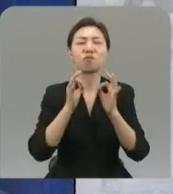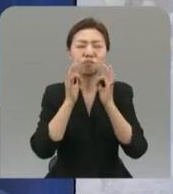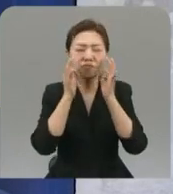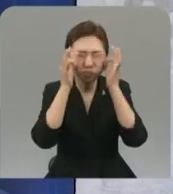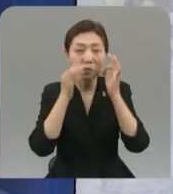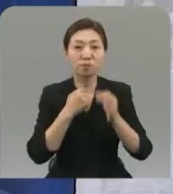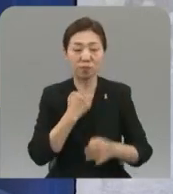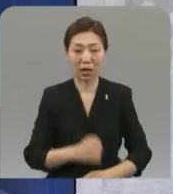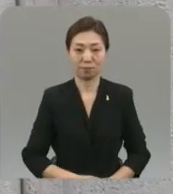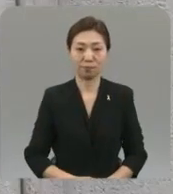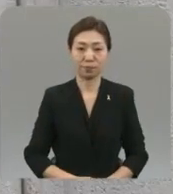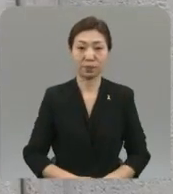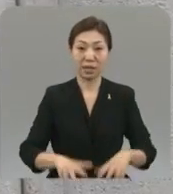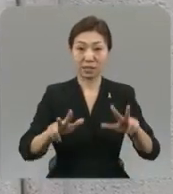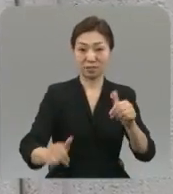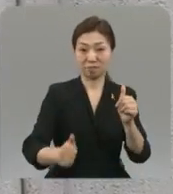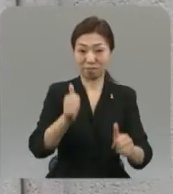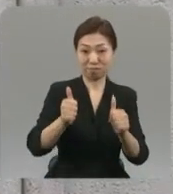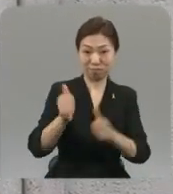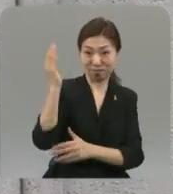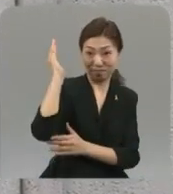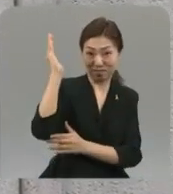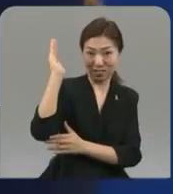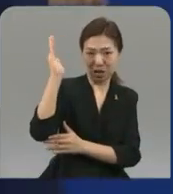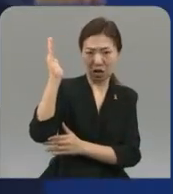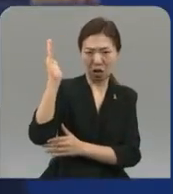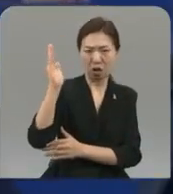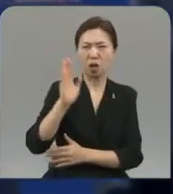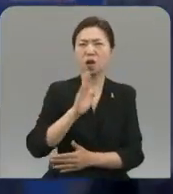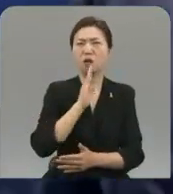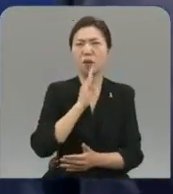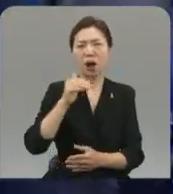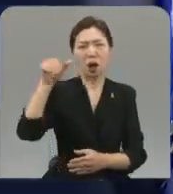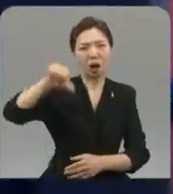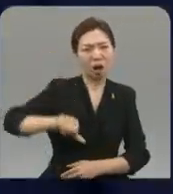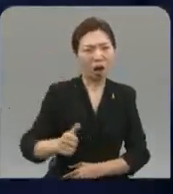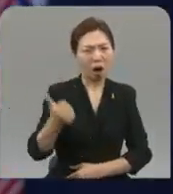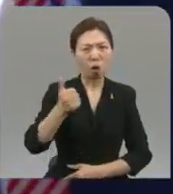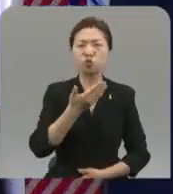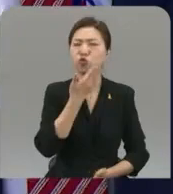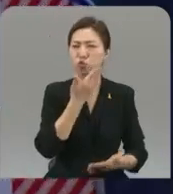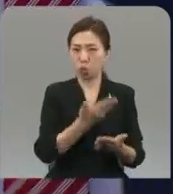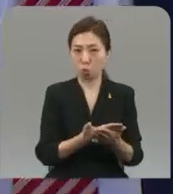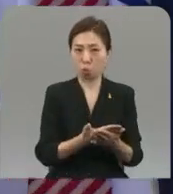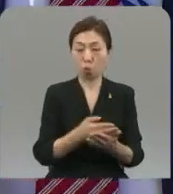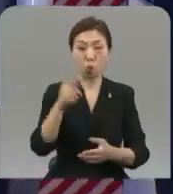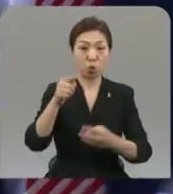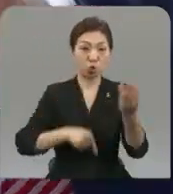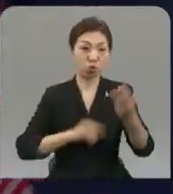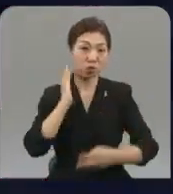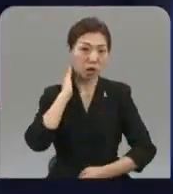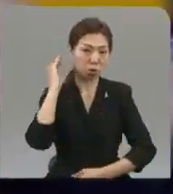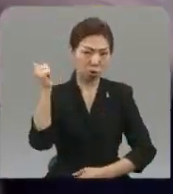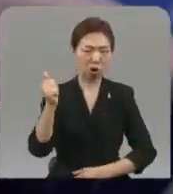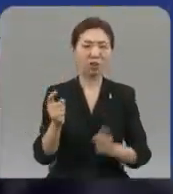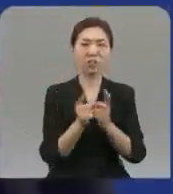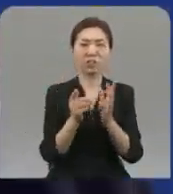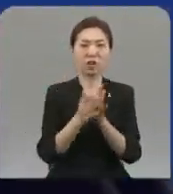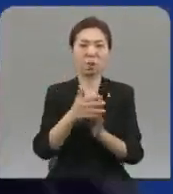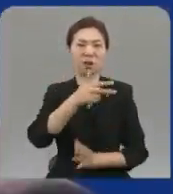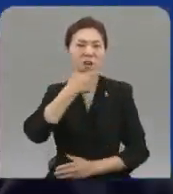de promoción a través de la oficina presidencial Mientras que el Primer Ministro los principales líderes empresariales de Corea y las celebridades